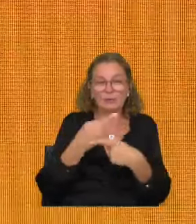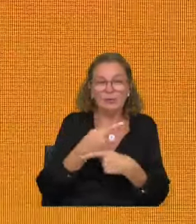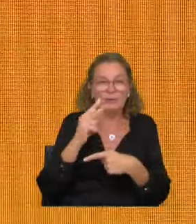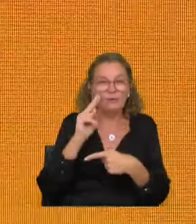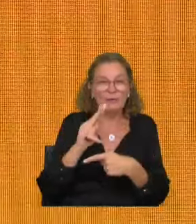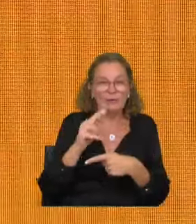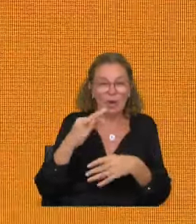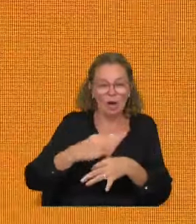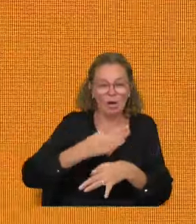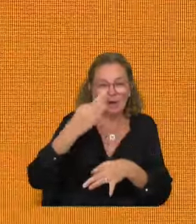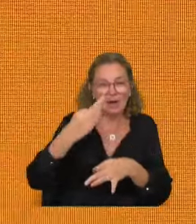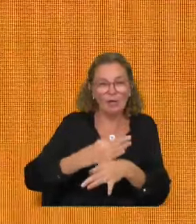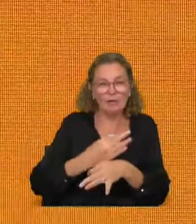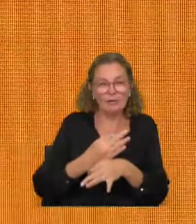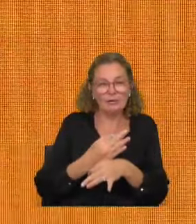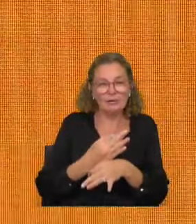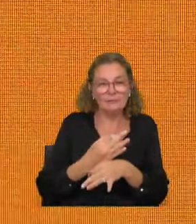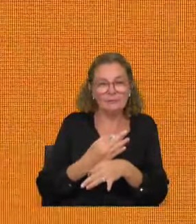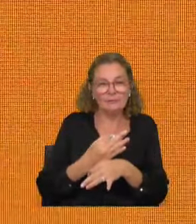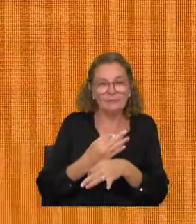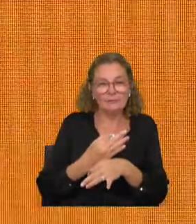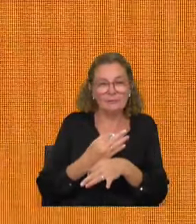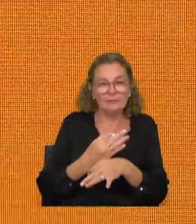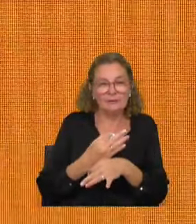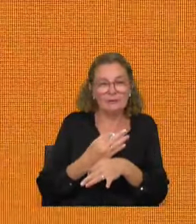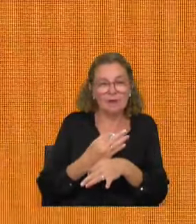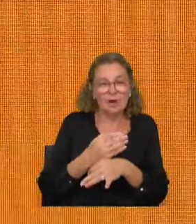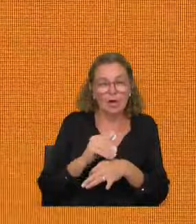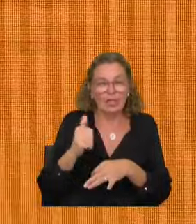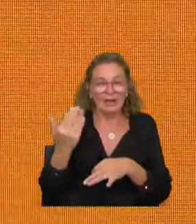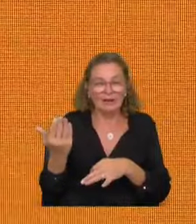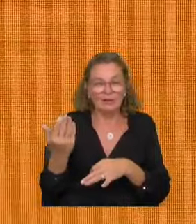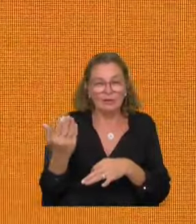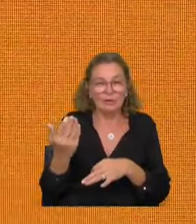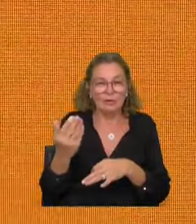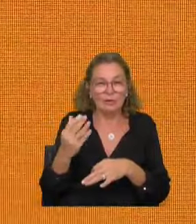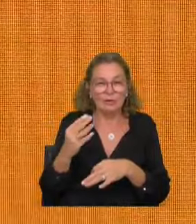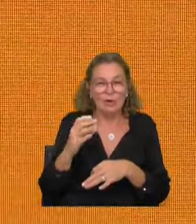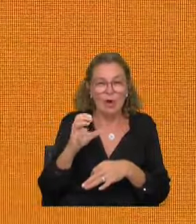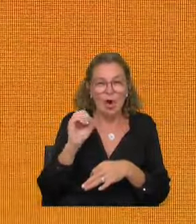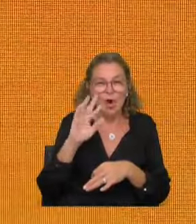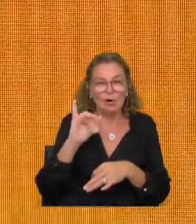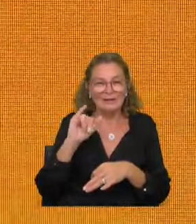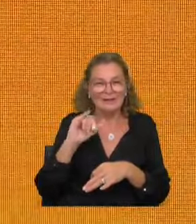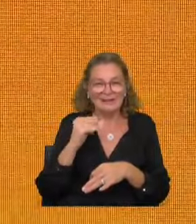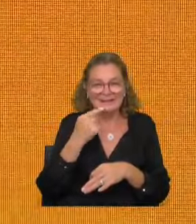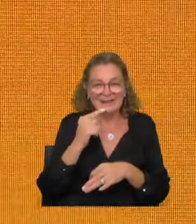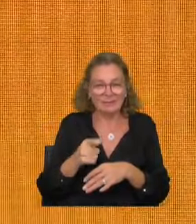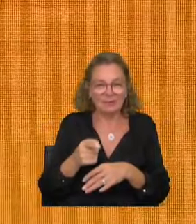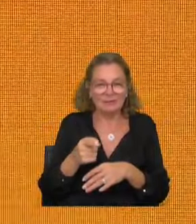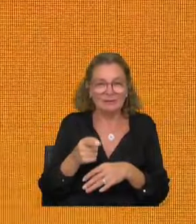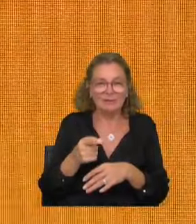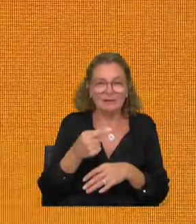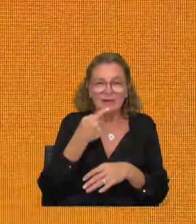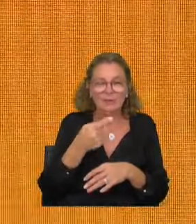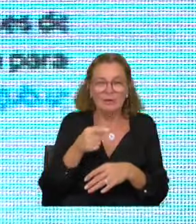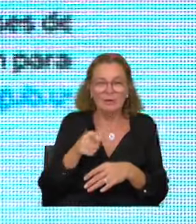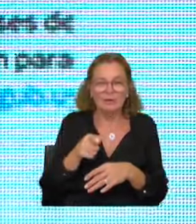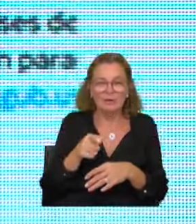Carolina cose en en el eje inferior derecho Carolina cose y yamandu orsi digamos también ahí en